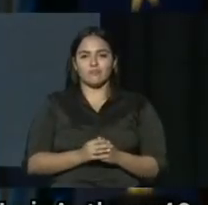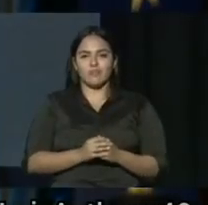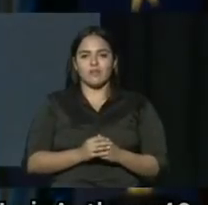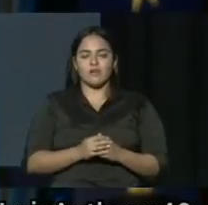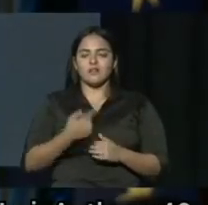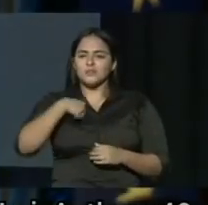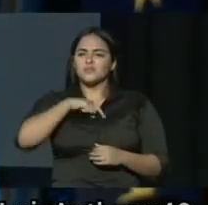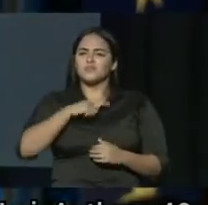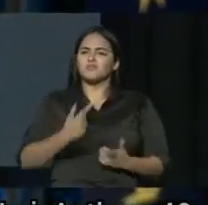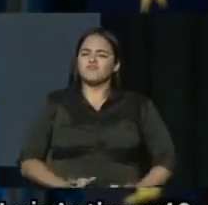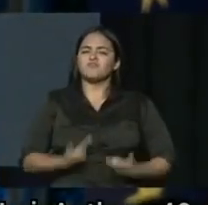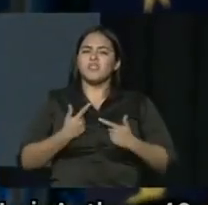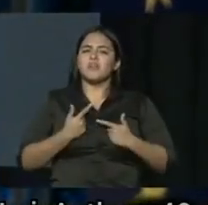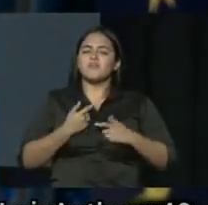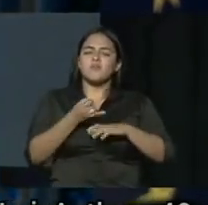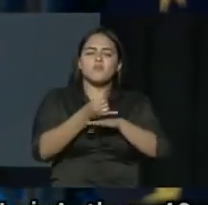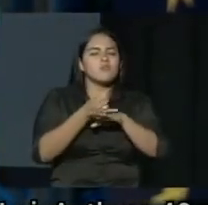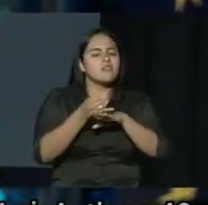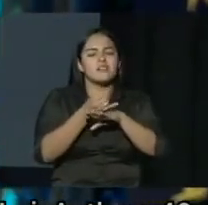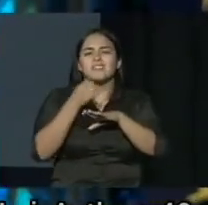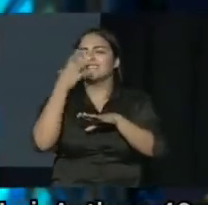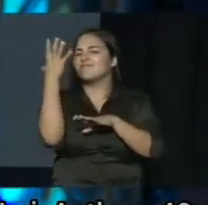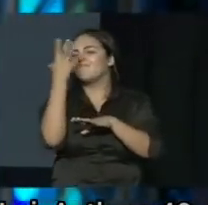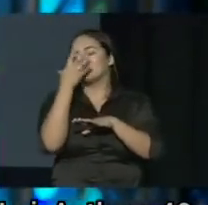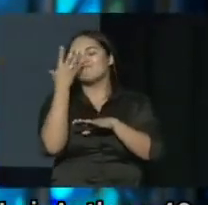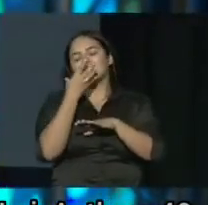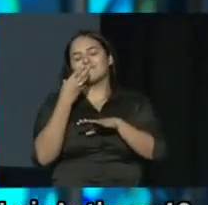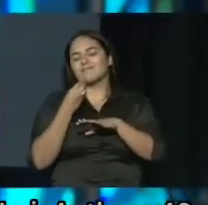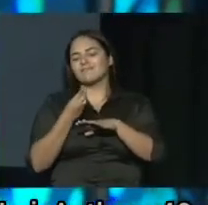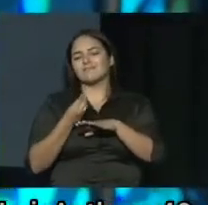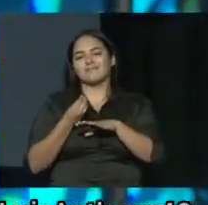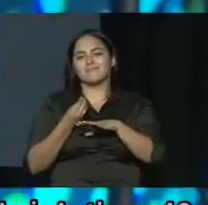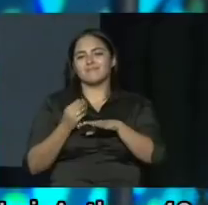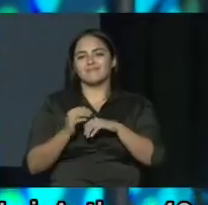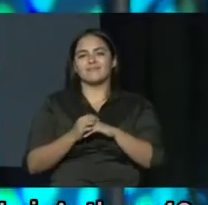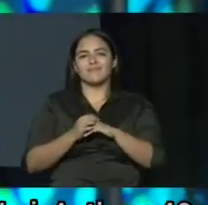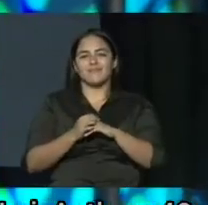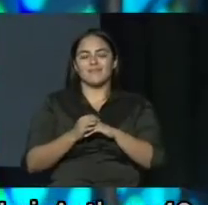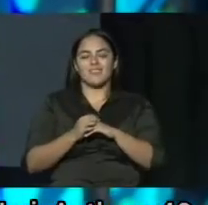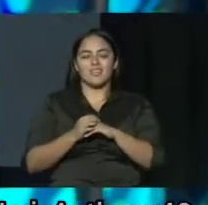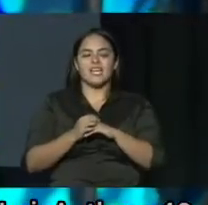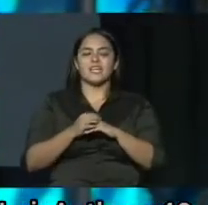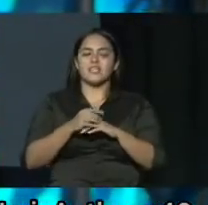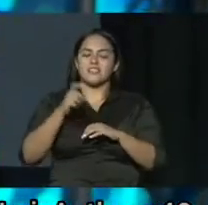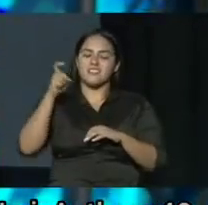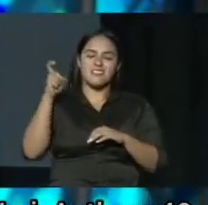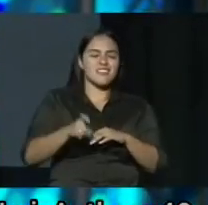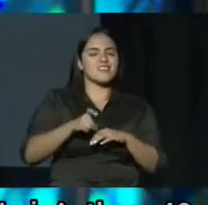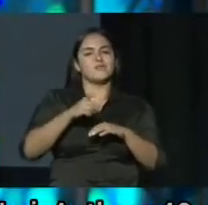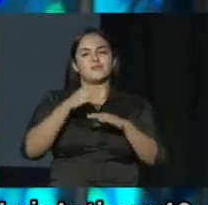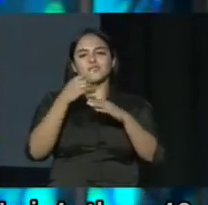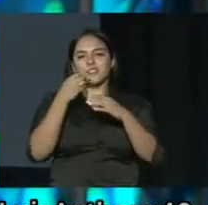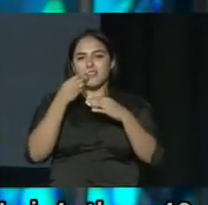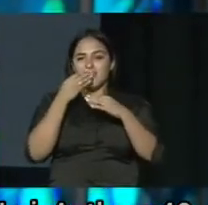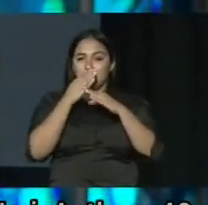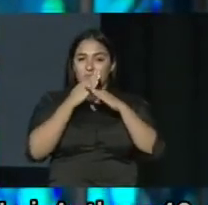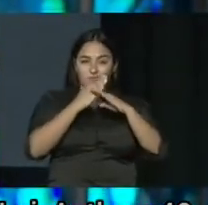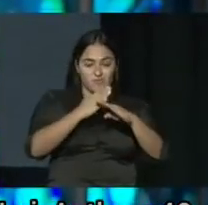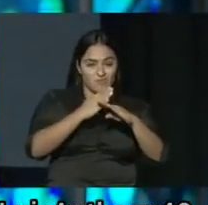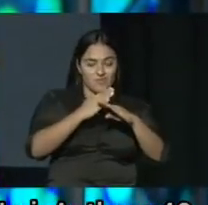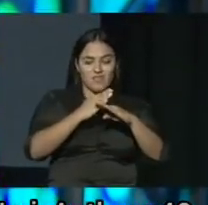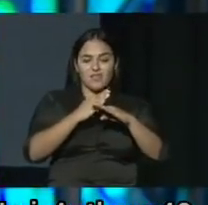Vivimos en una isla de belleza incomparable y tenemos que cumplir con nuestro compromiso de defender y mitigar